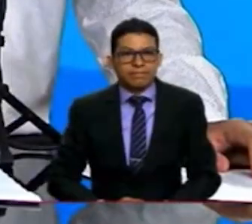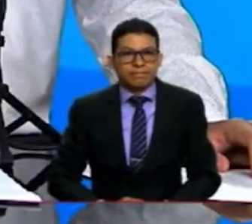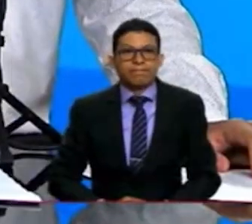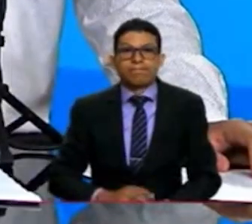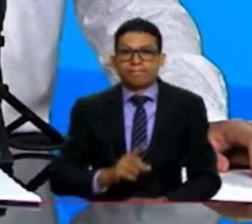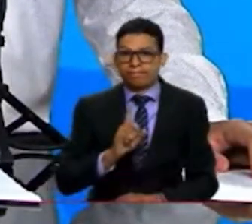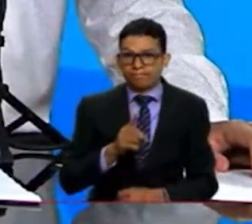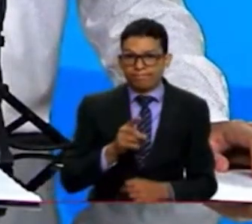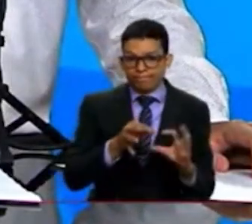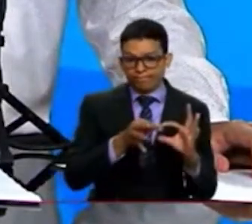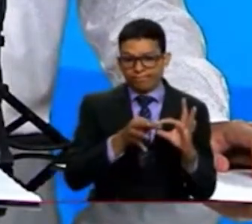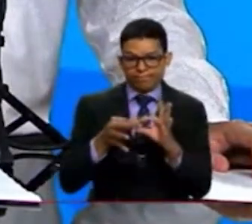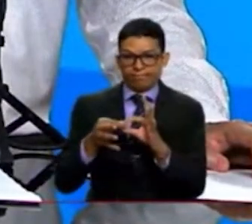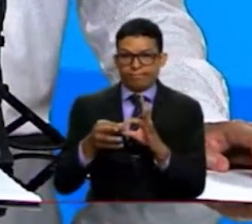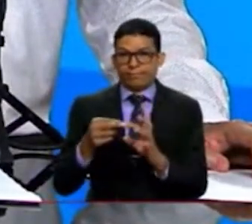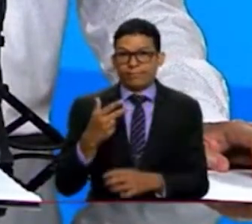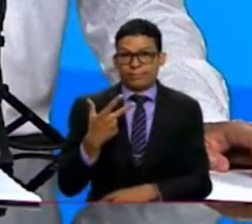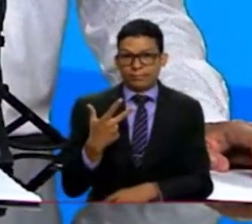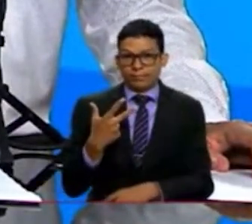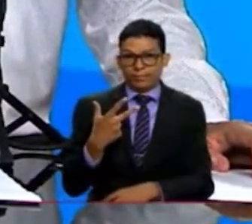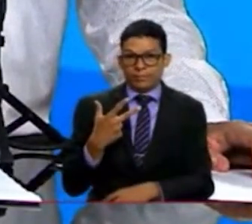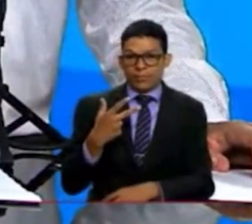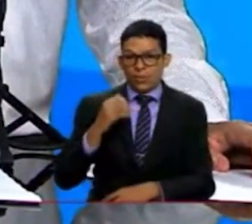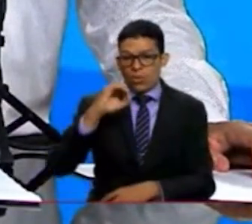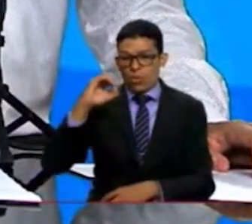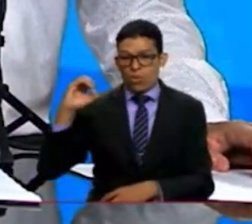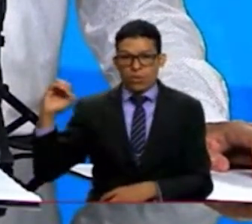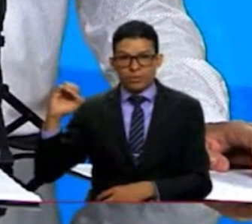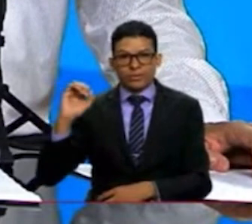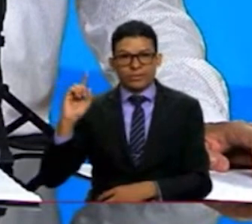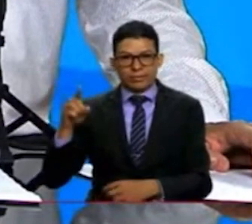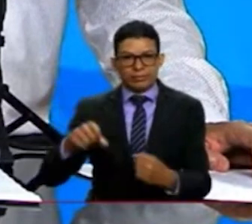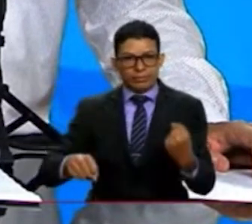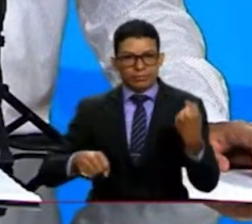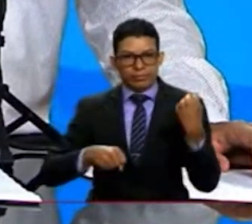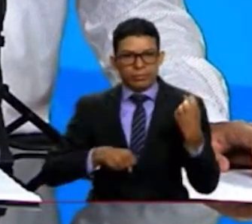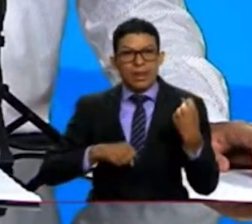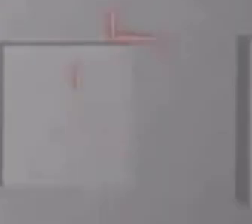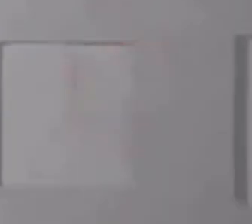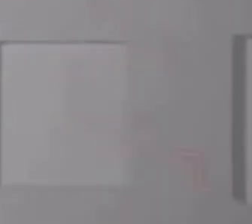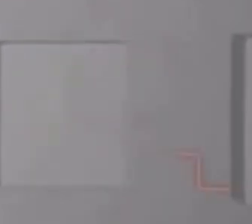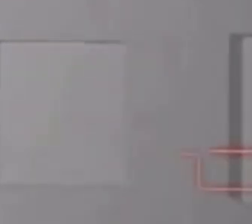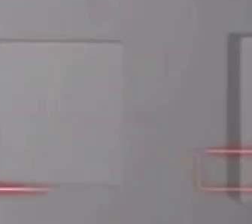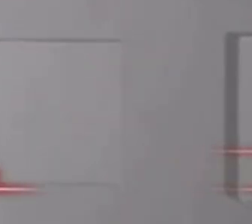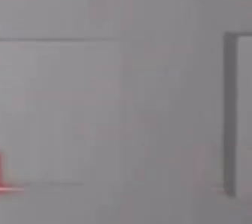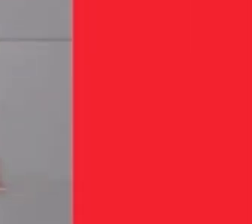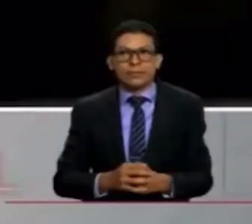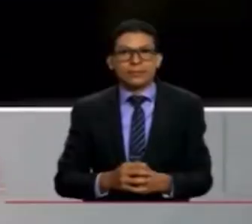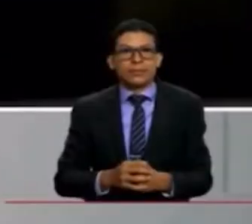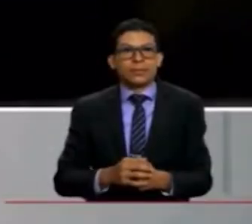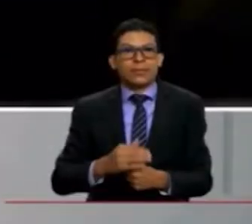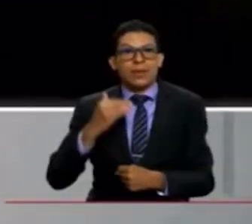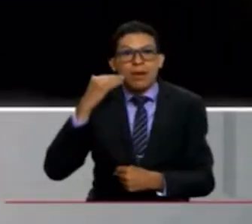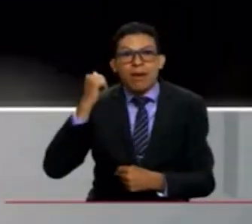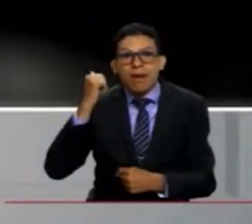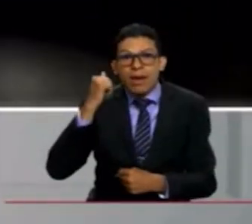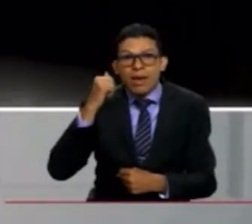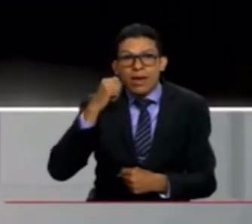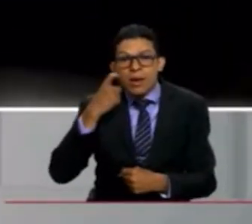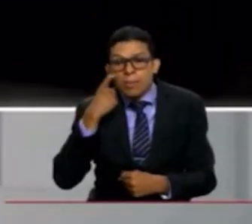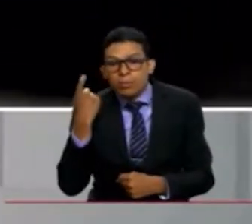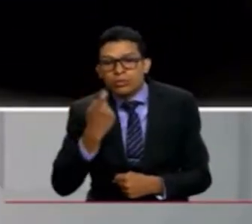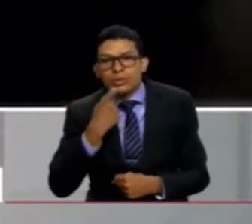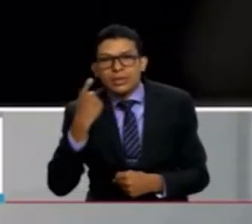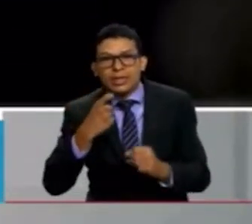y junto a tres hombres armados, esta mujer que ustedes van a ver en pantalla, buscaba base de coca en una vivienda